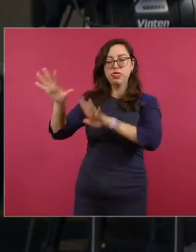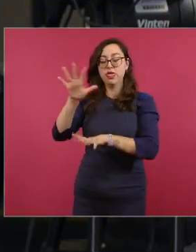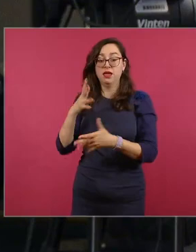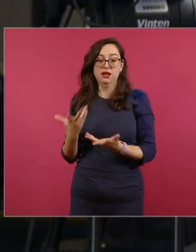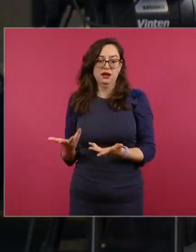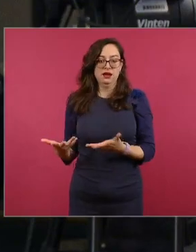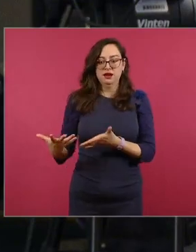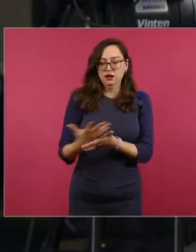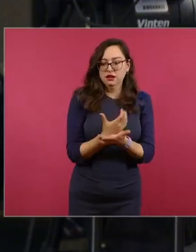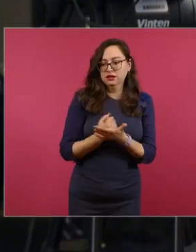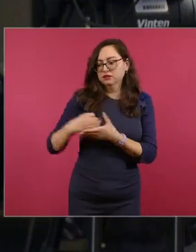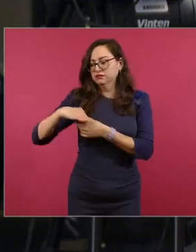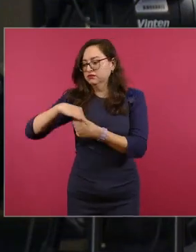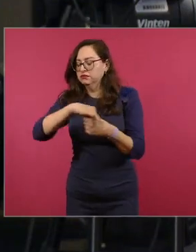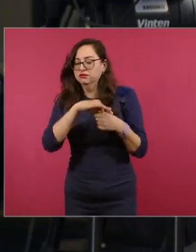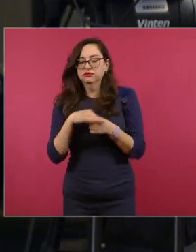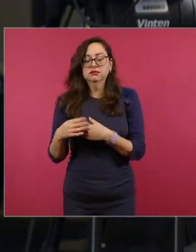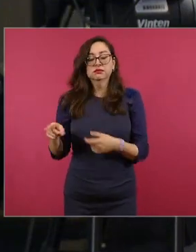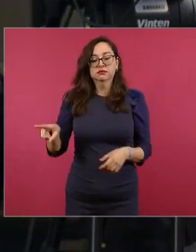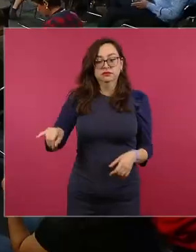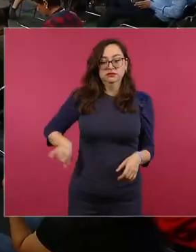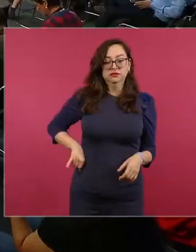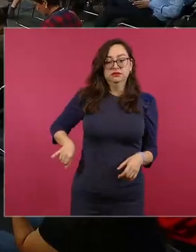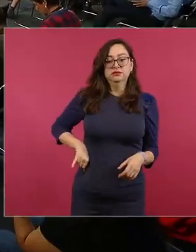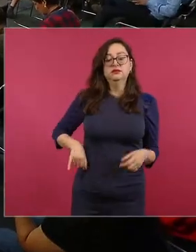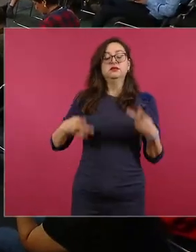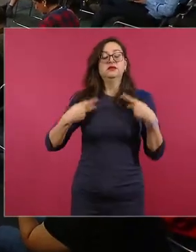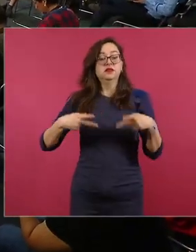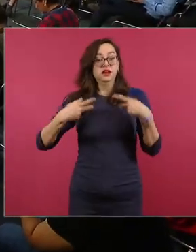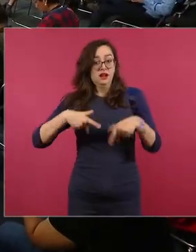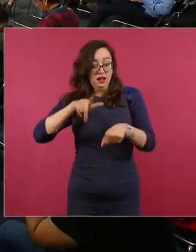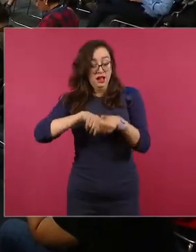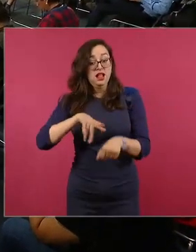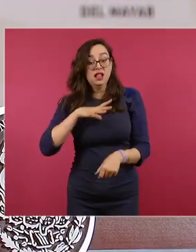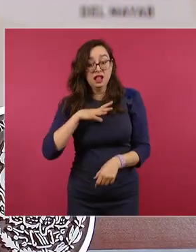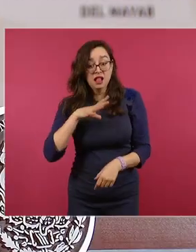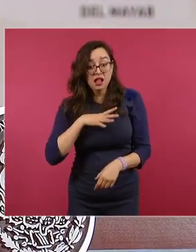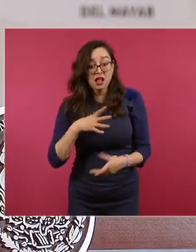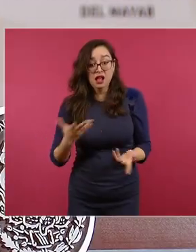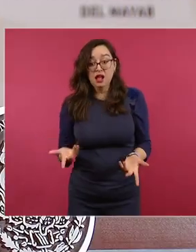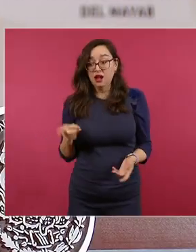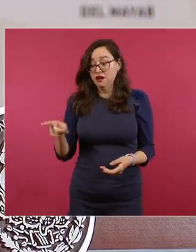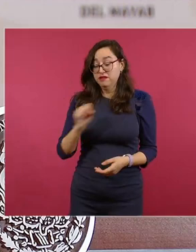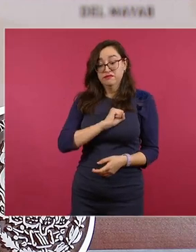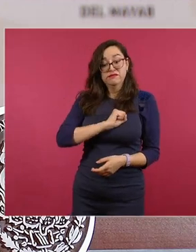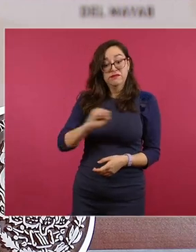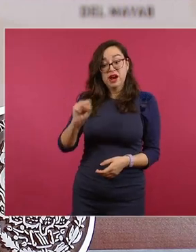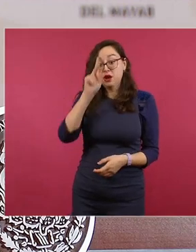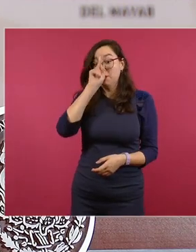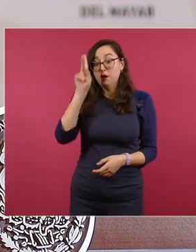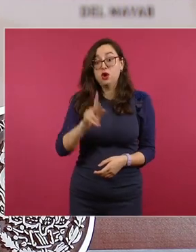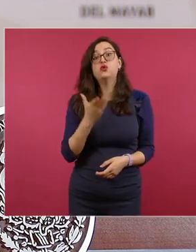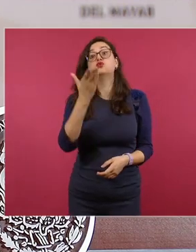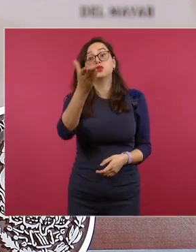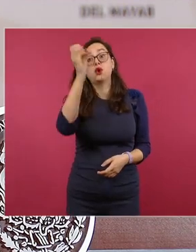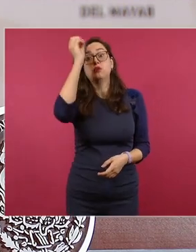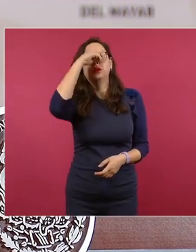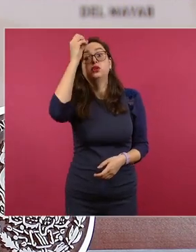pues formándose en este sentido, presidente. Hay una gran malicia aquí. Ya lo expusiste.